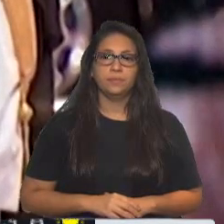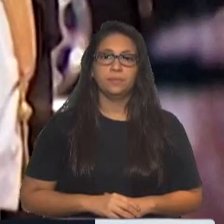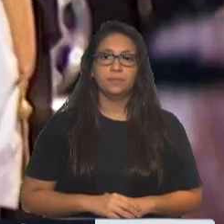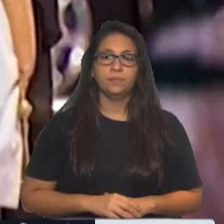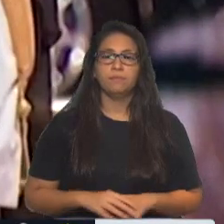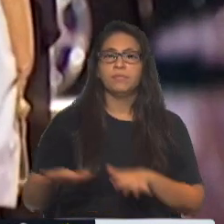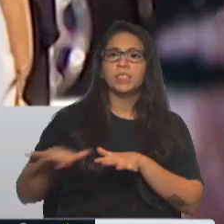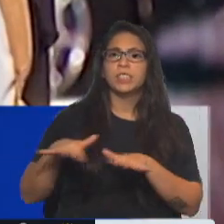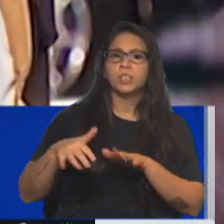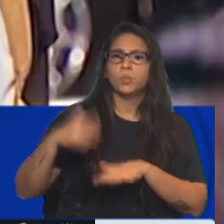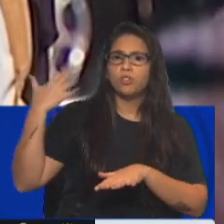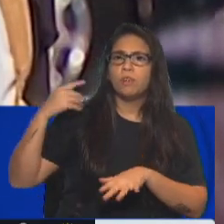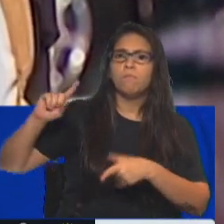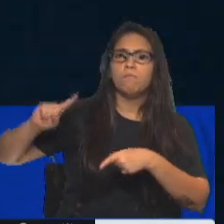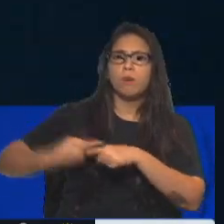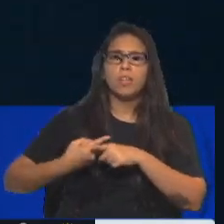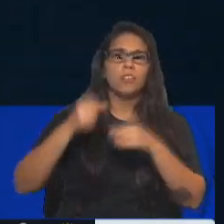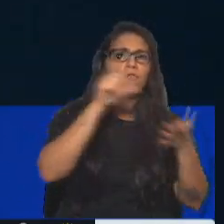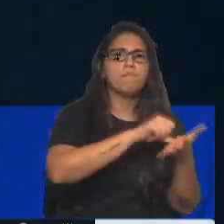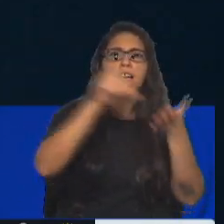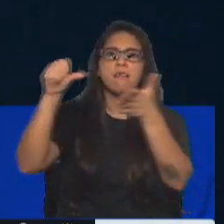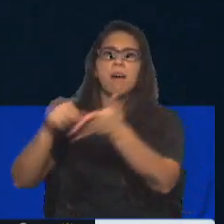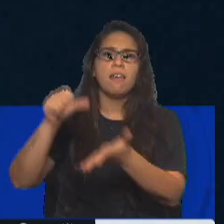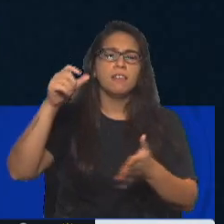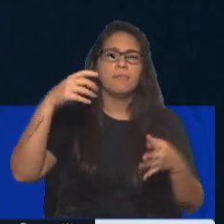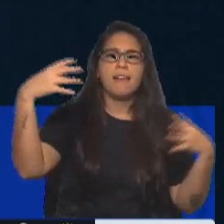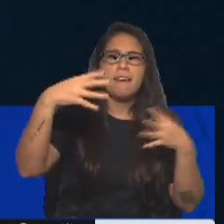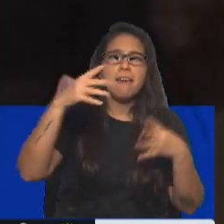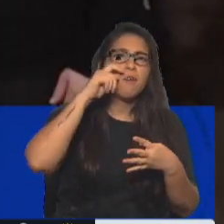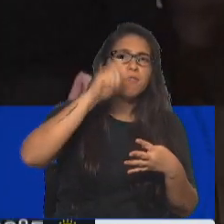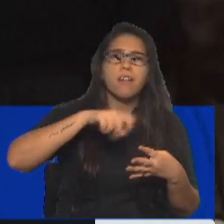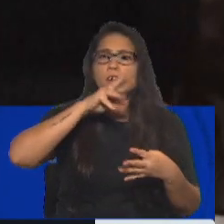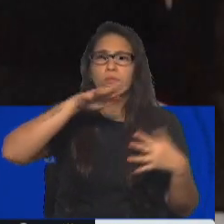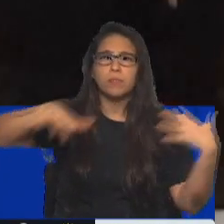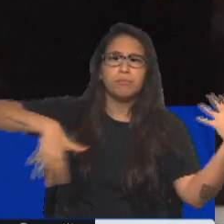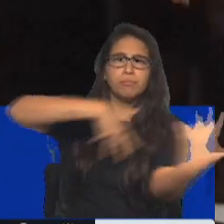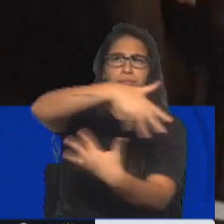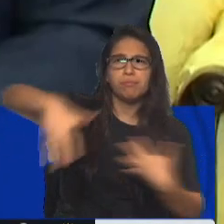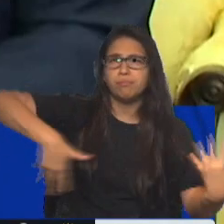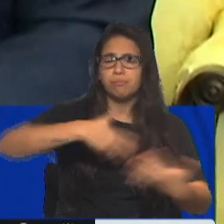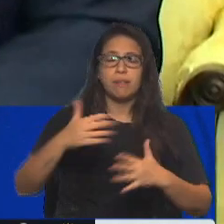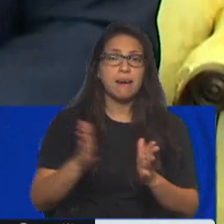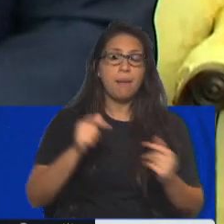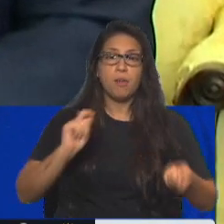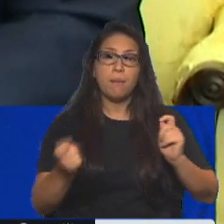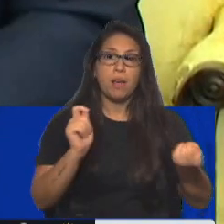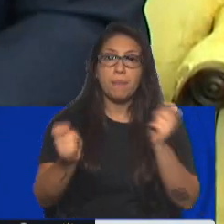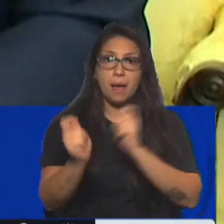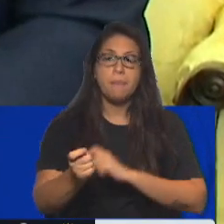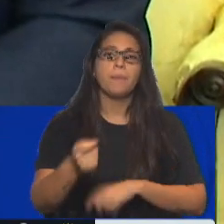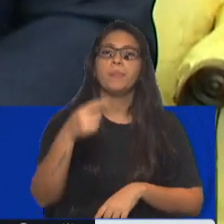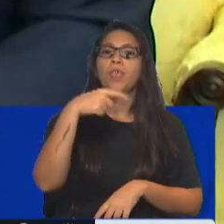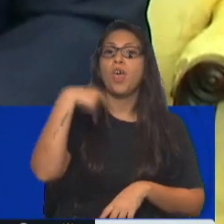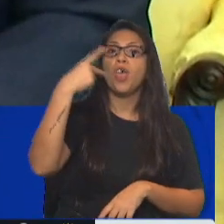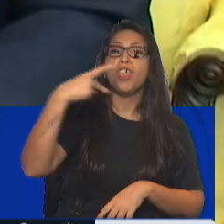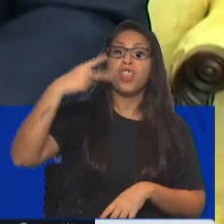Los acontecimientos políticos y diplomáticos en relación con la guerra en Ucrania se suceden de manera vertiginosa. A solo 2 semanas del